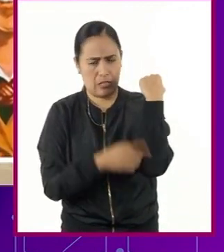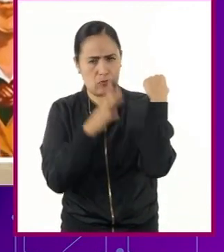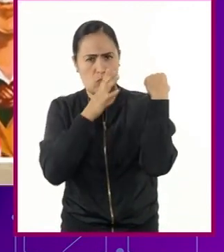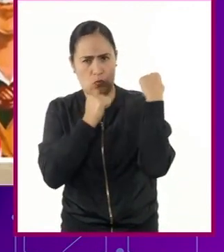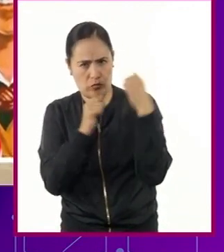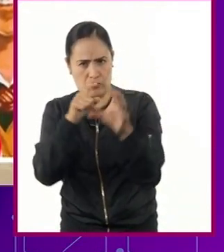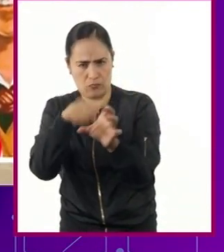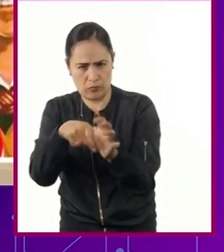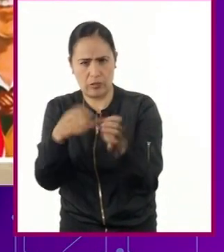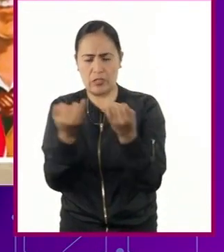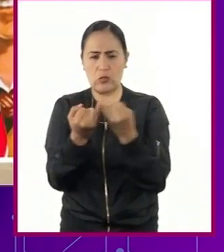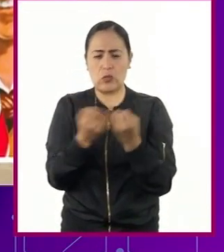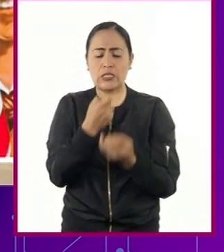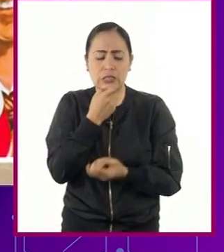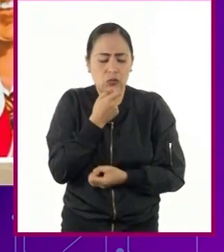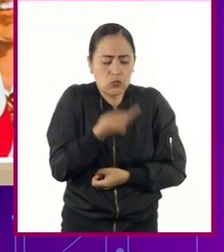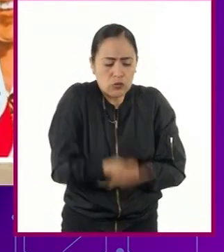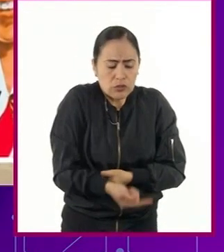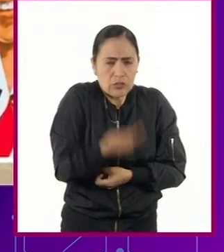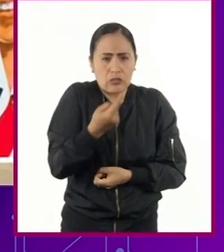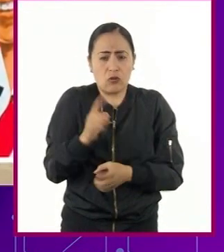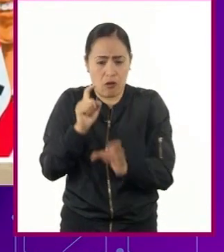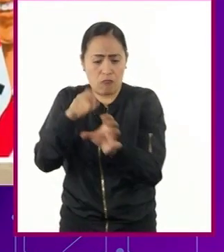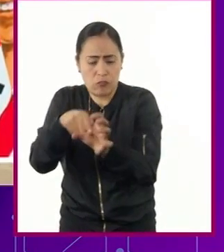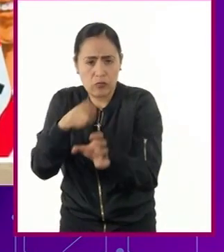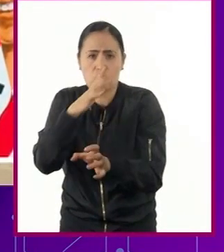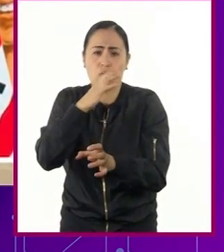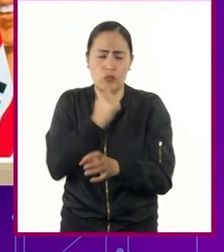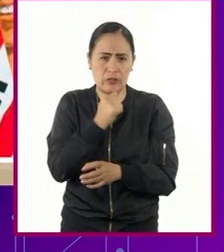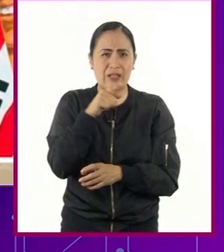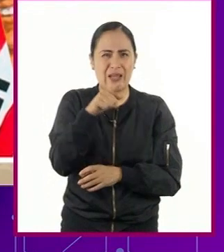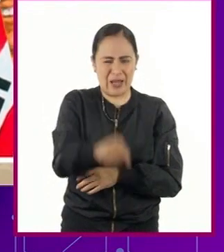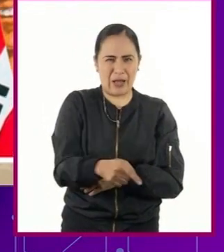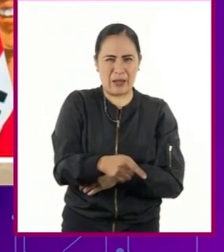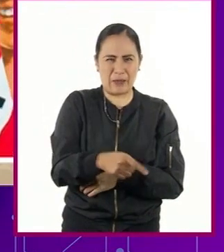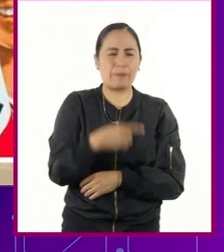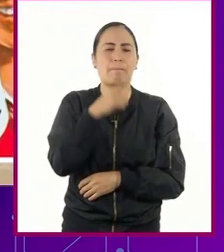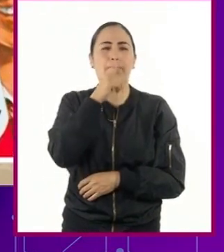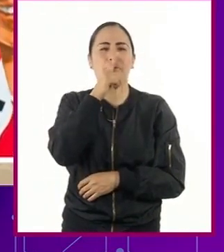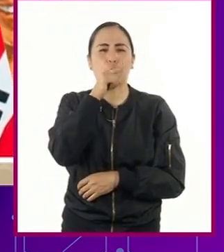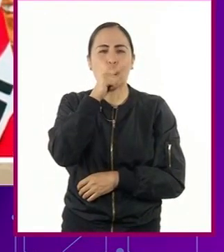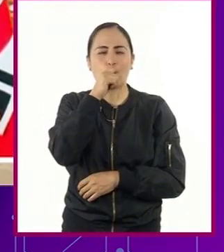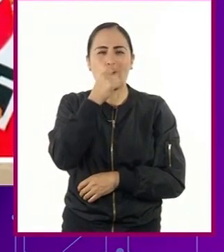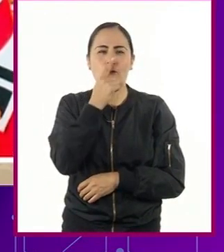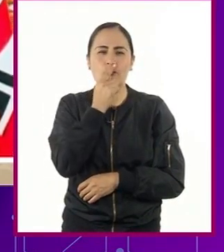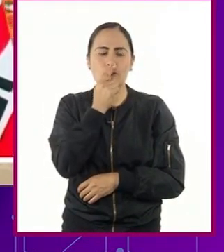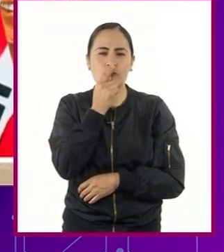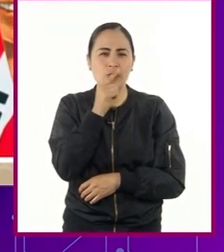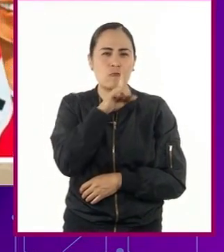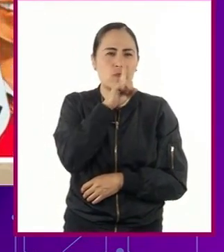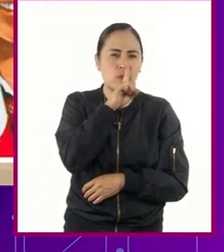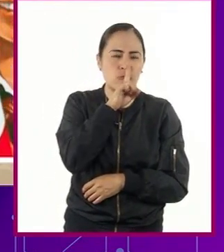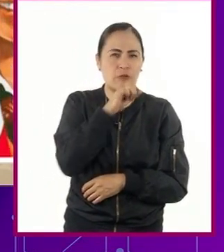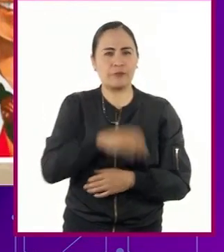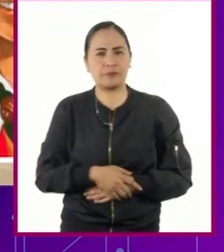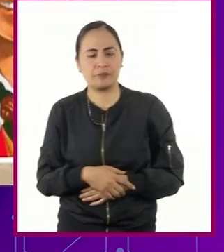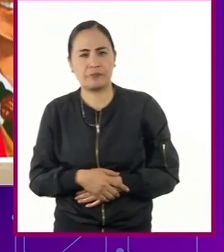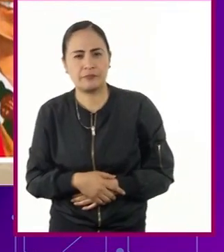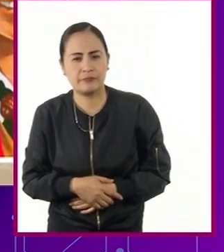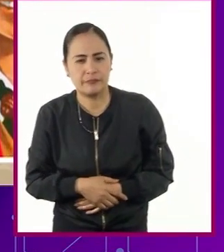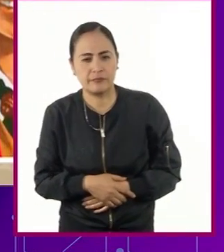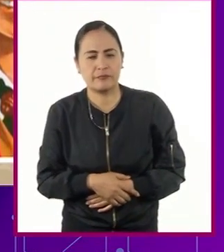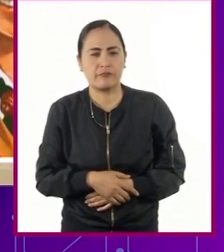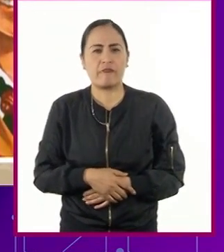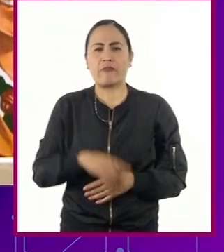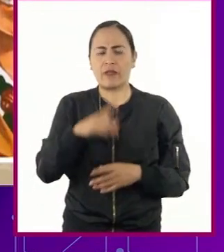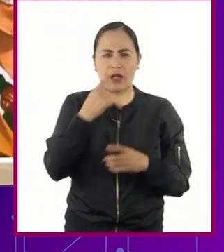madres de niños pequeños. En la SS, policía secreta del régimen nazi, adiestraron a mujeres para que ocuparan puestos de